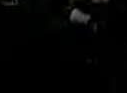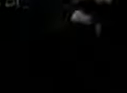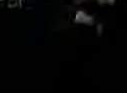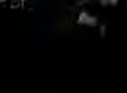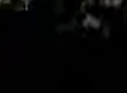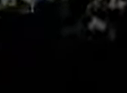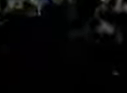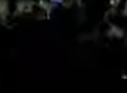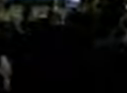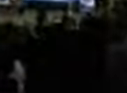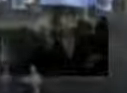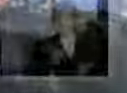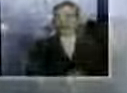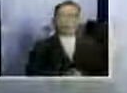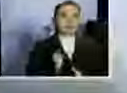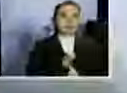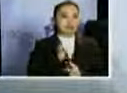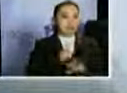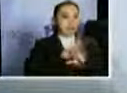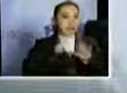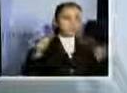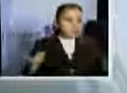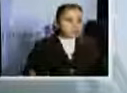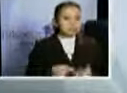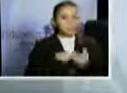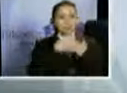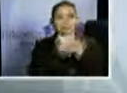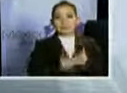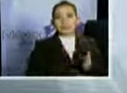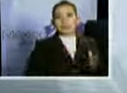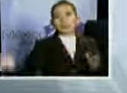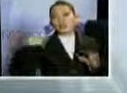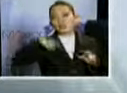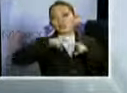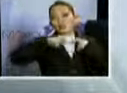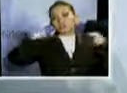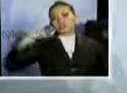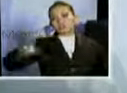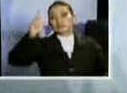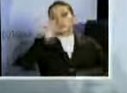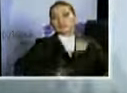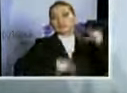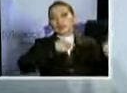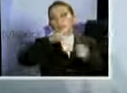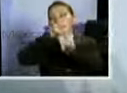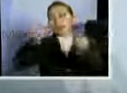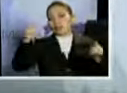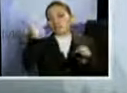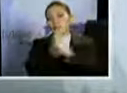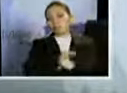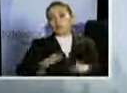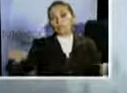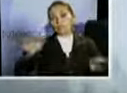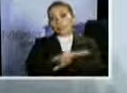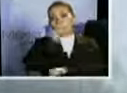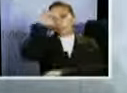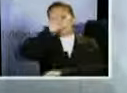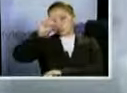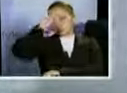aceptó moderar este panel. Así es que, sin más, vamos a dar inicio al panel sobre desarme, paz y seguridad, reforma al Consejo de